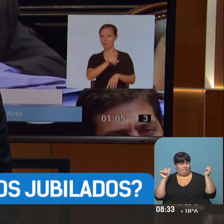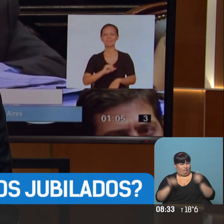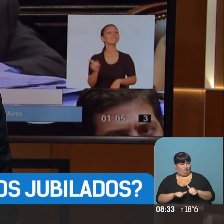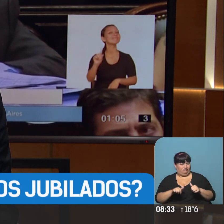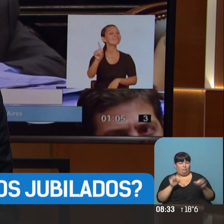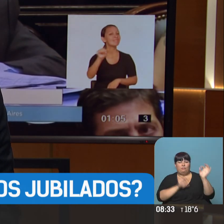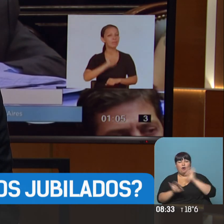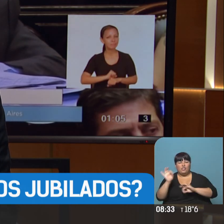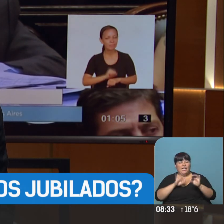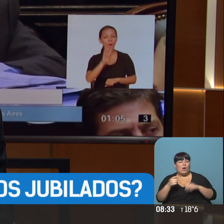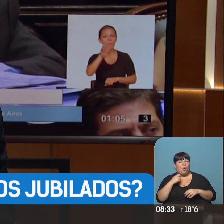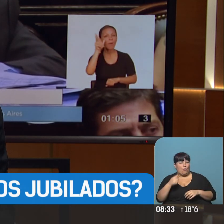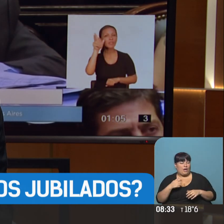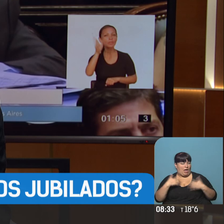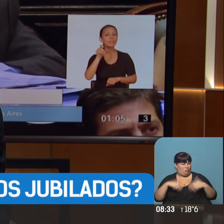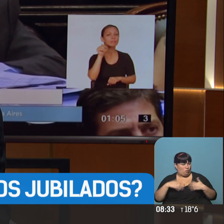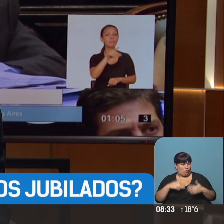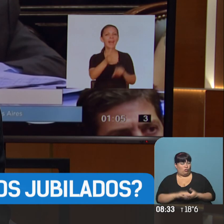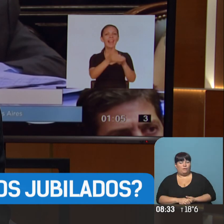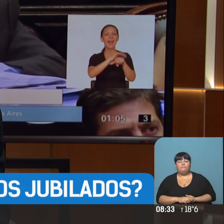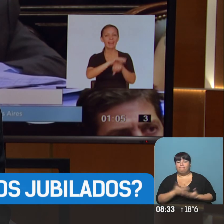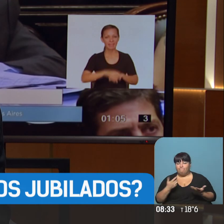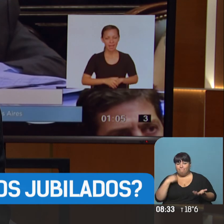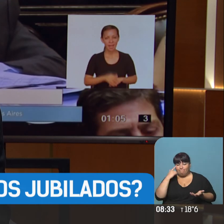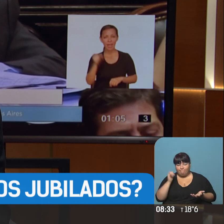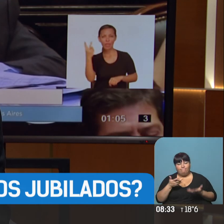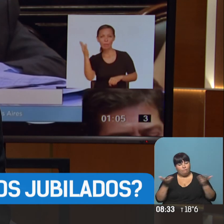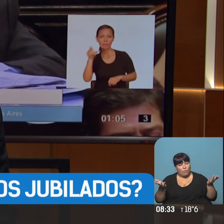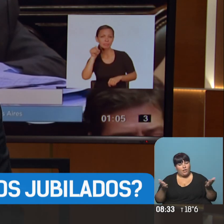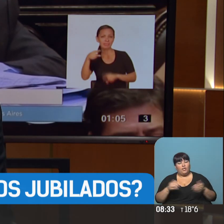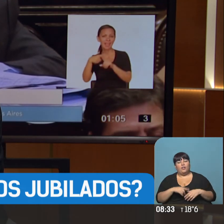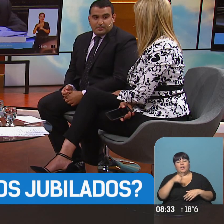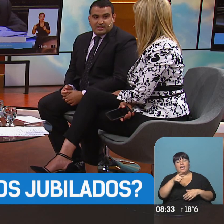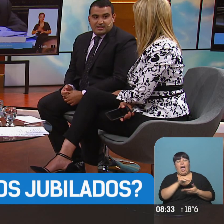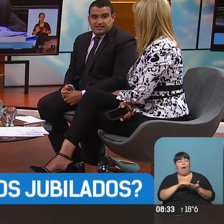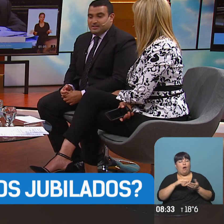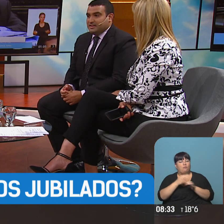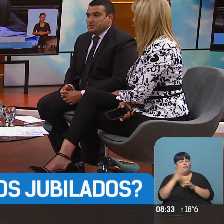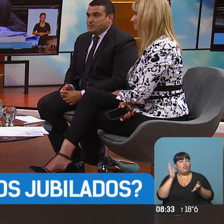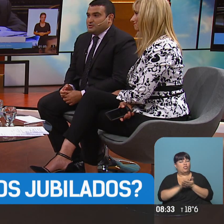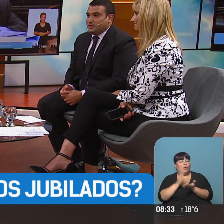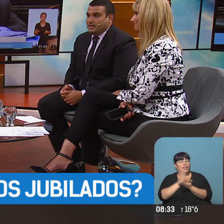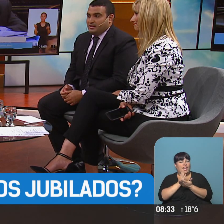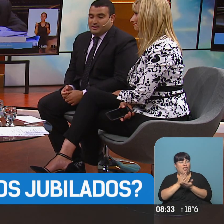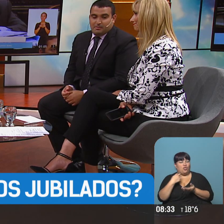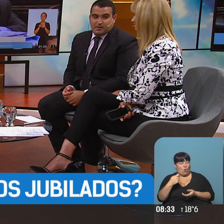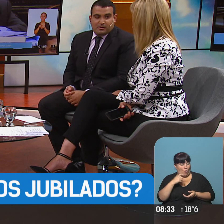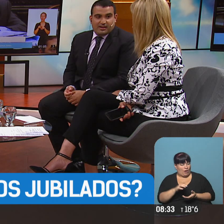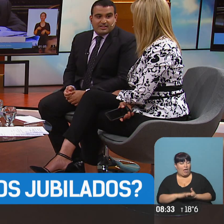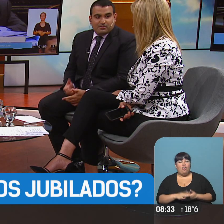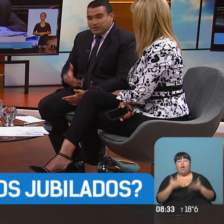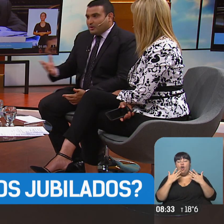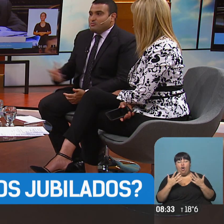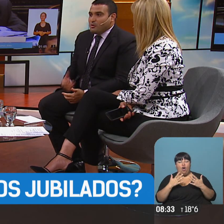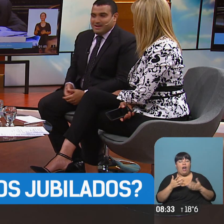el porcentaje de jubilación muy alto. Ya lo creo. Bueno, Adrián Trócoli es abogado especialista en Derecho Previsional. Esperemos